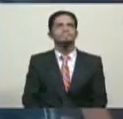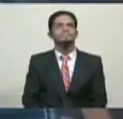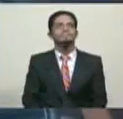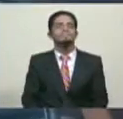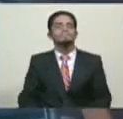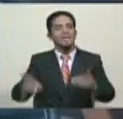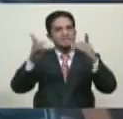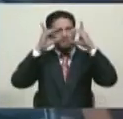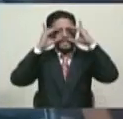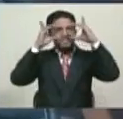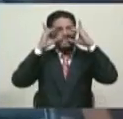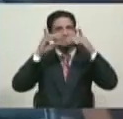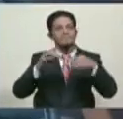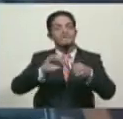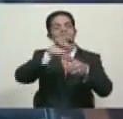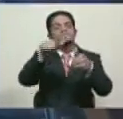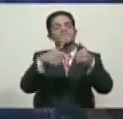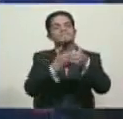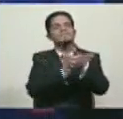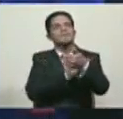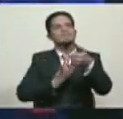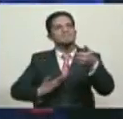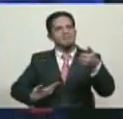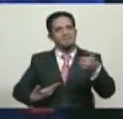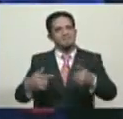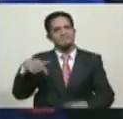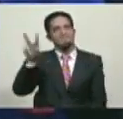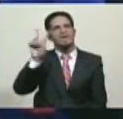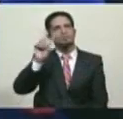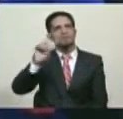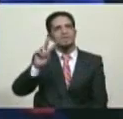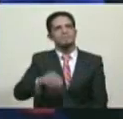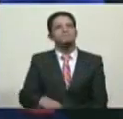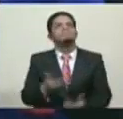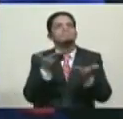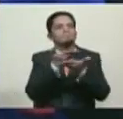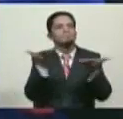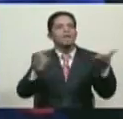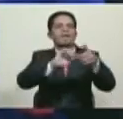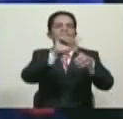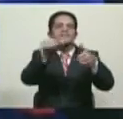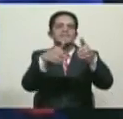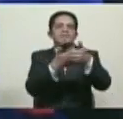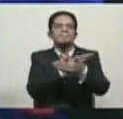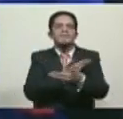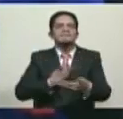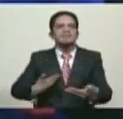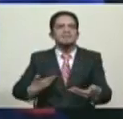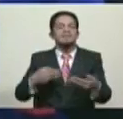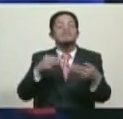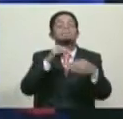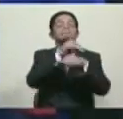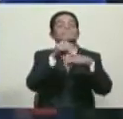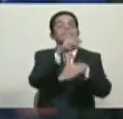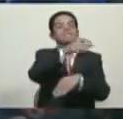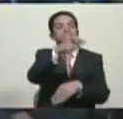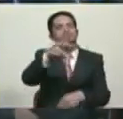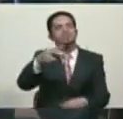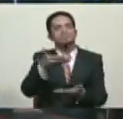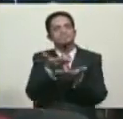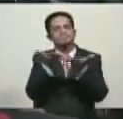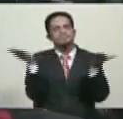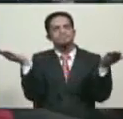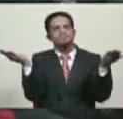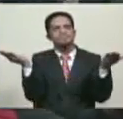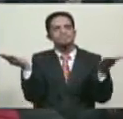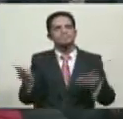Rodríguez, vicepresidenta ejecutiva de la República y demás vicepresidentes sectoriales, ministras y ministros del Poder Popular, integrantes